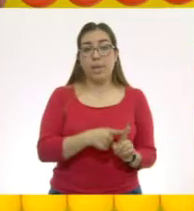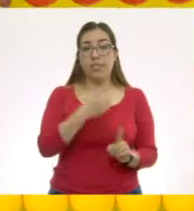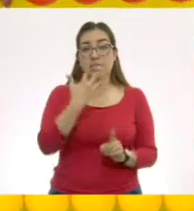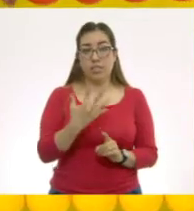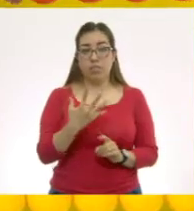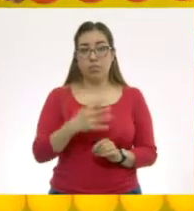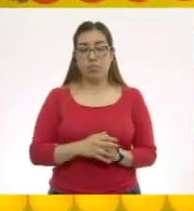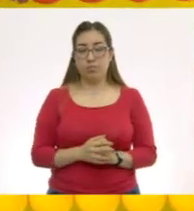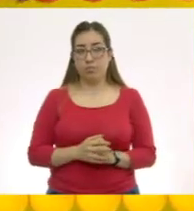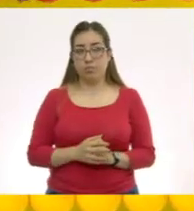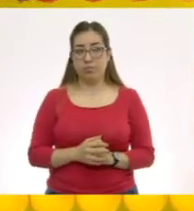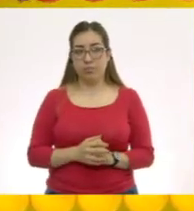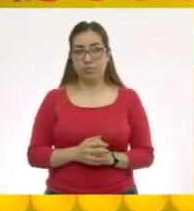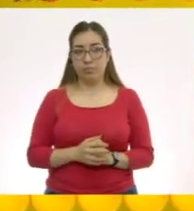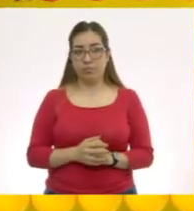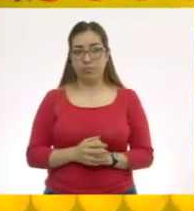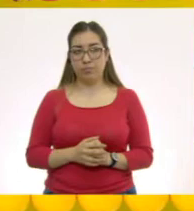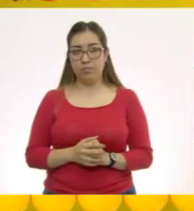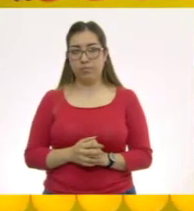más.